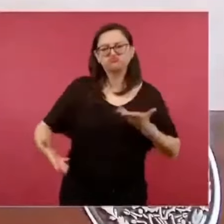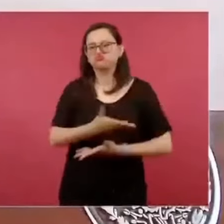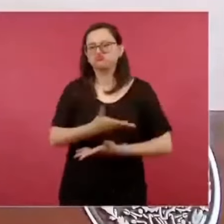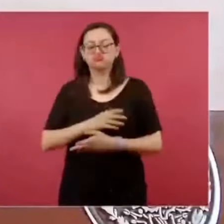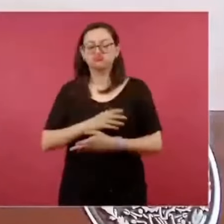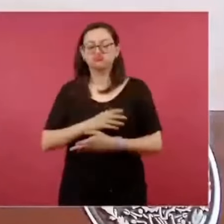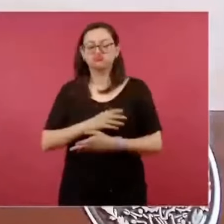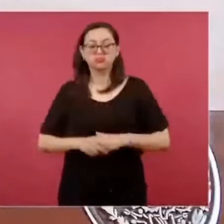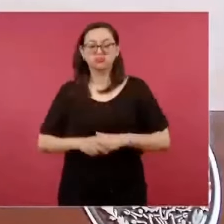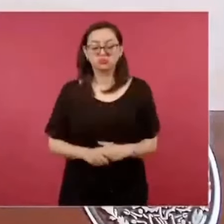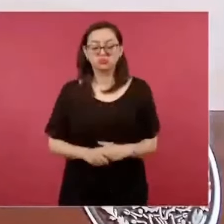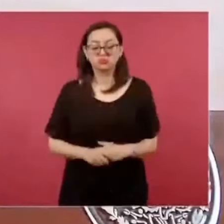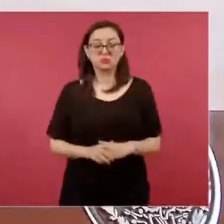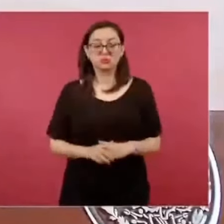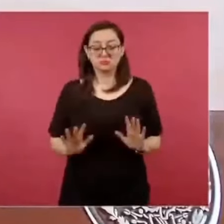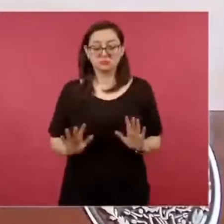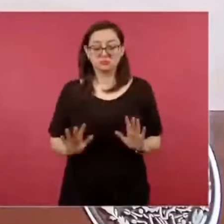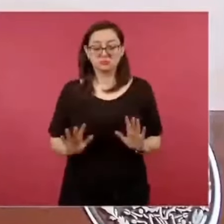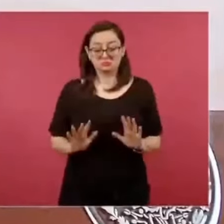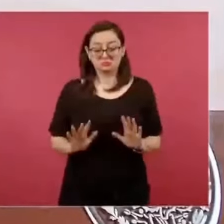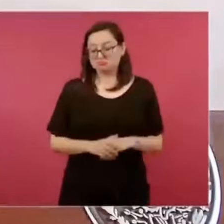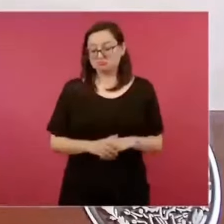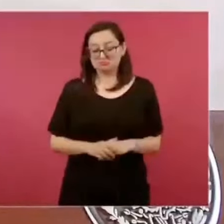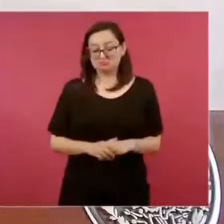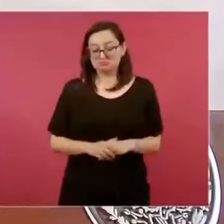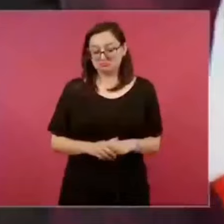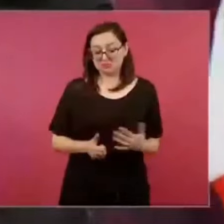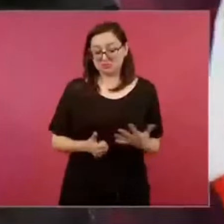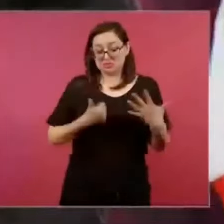Ahí ponen a alguien. Ahora que